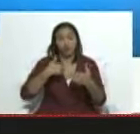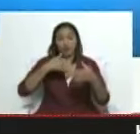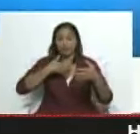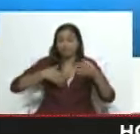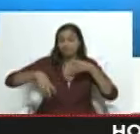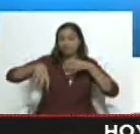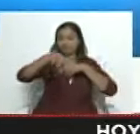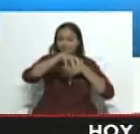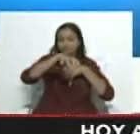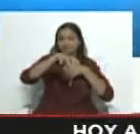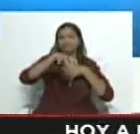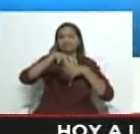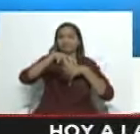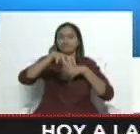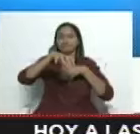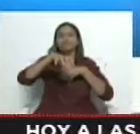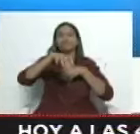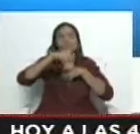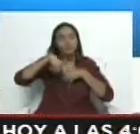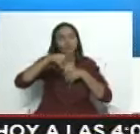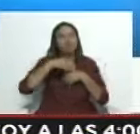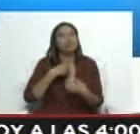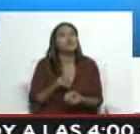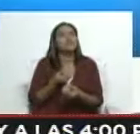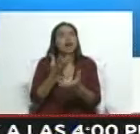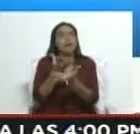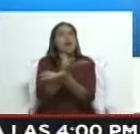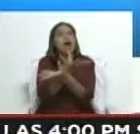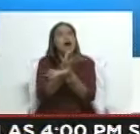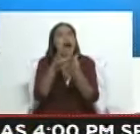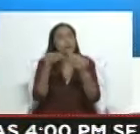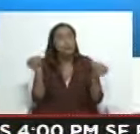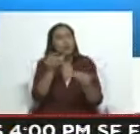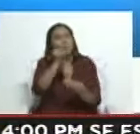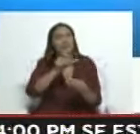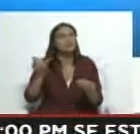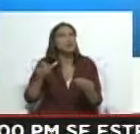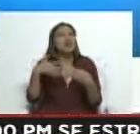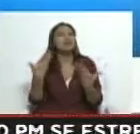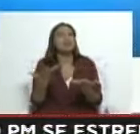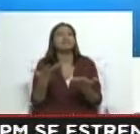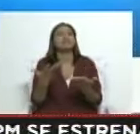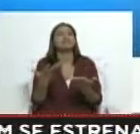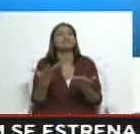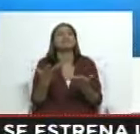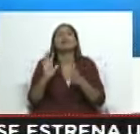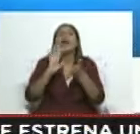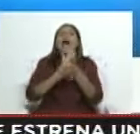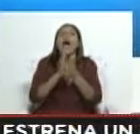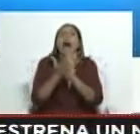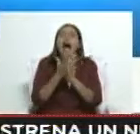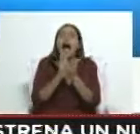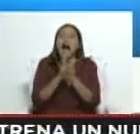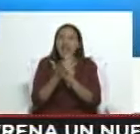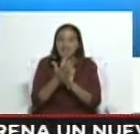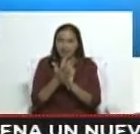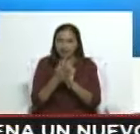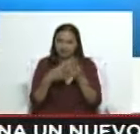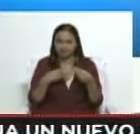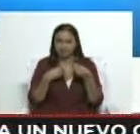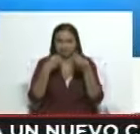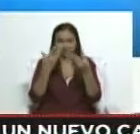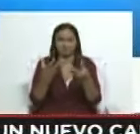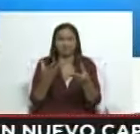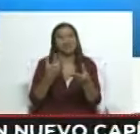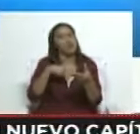les ofrecemos a todos ellos arepa. Les ofrecemos voluntad